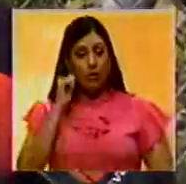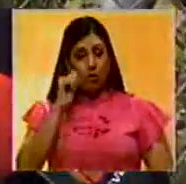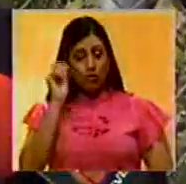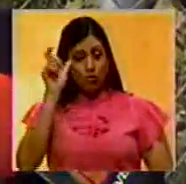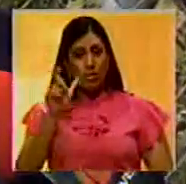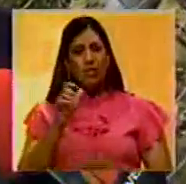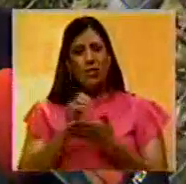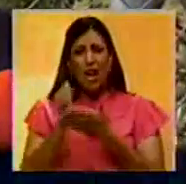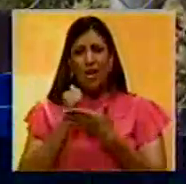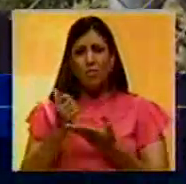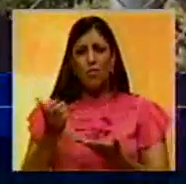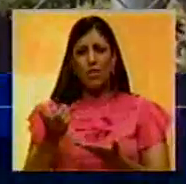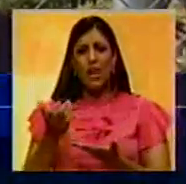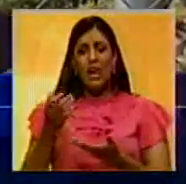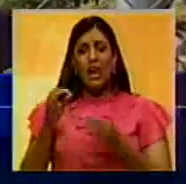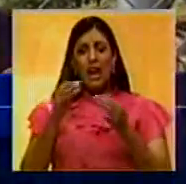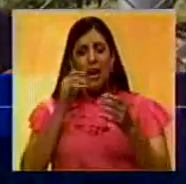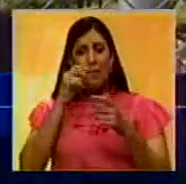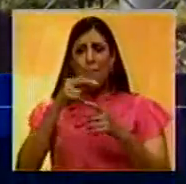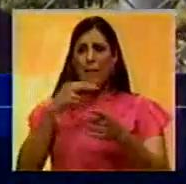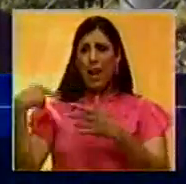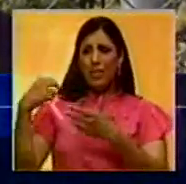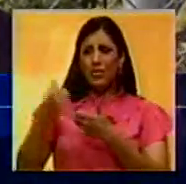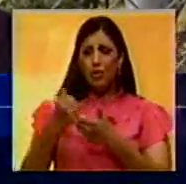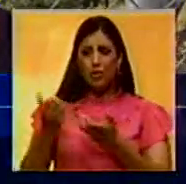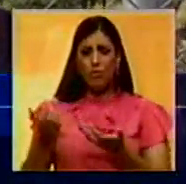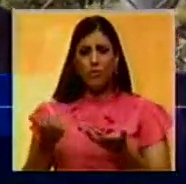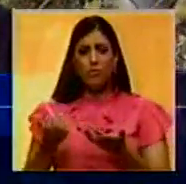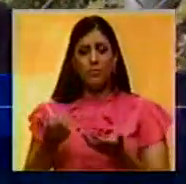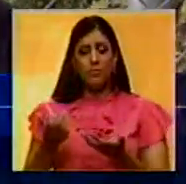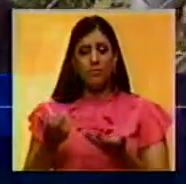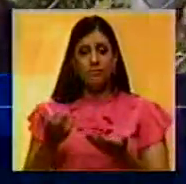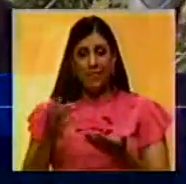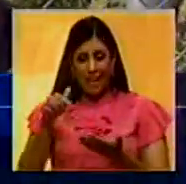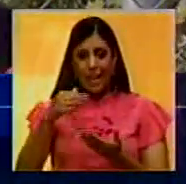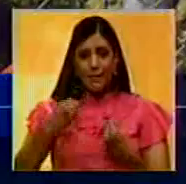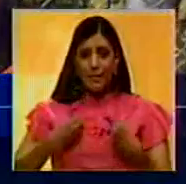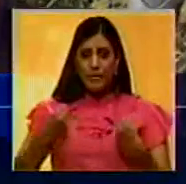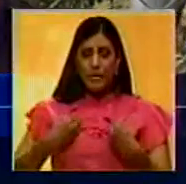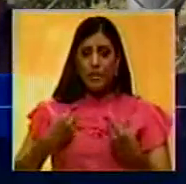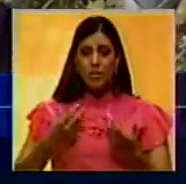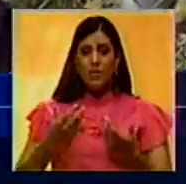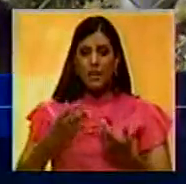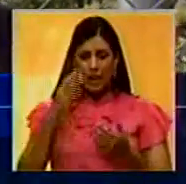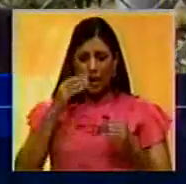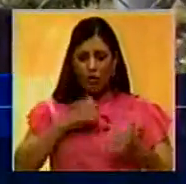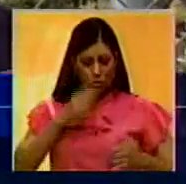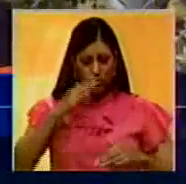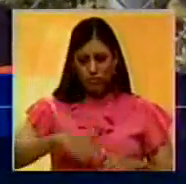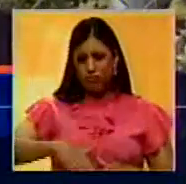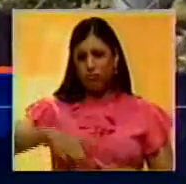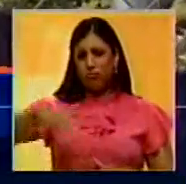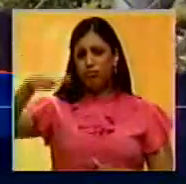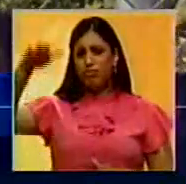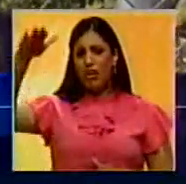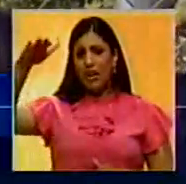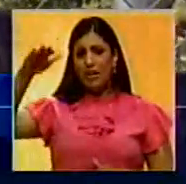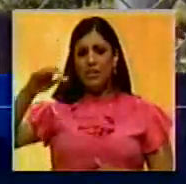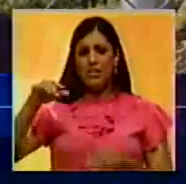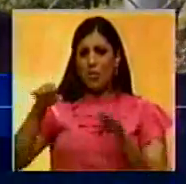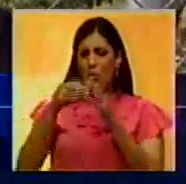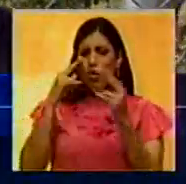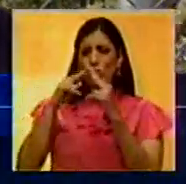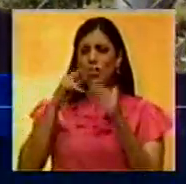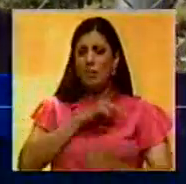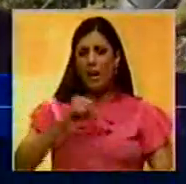pidió auxilio para que mediara con los ladrones. Como ya en ese ahí vivía, ¿no? Pues ya se crió prácticamente desde pequeño con ellos. Y